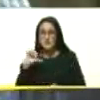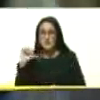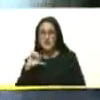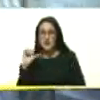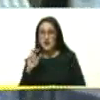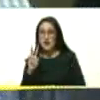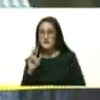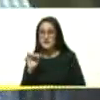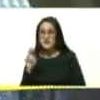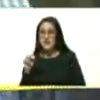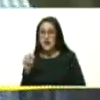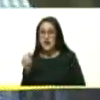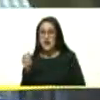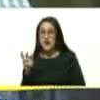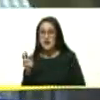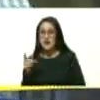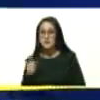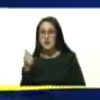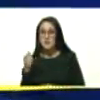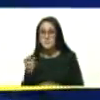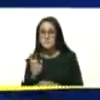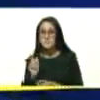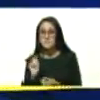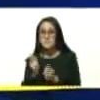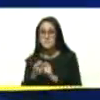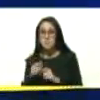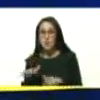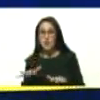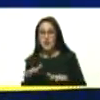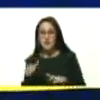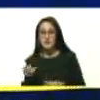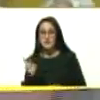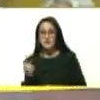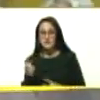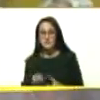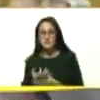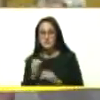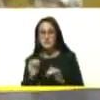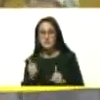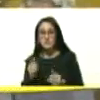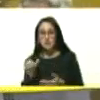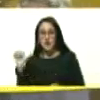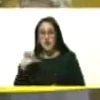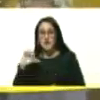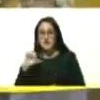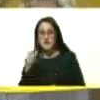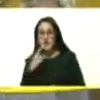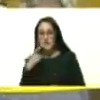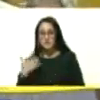país, la más moderna de Venezuela. Desde que se inició esto, empezamos con el ají picante, la salsa ají